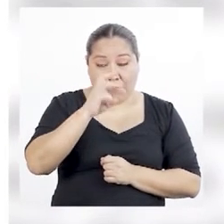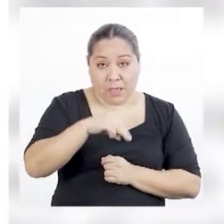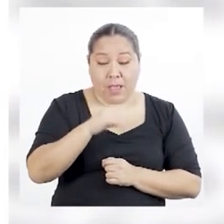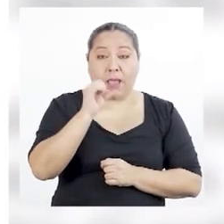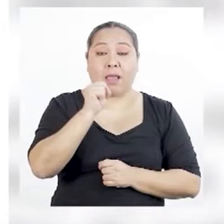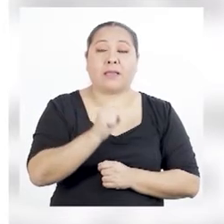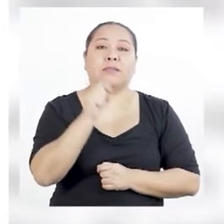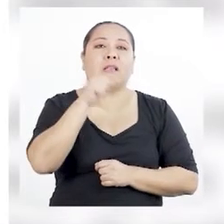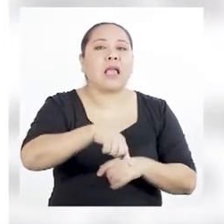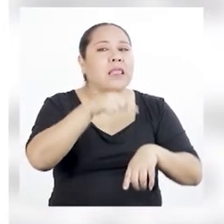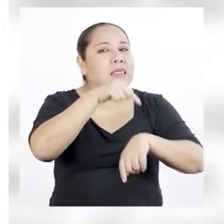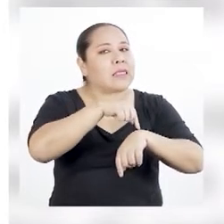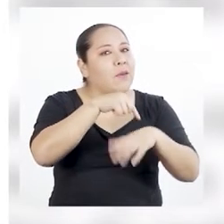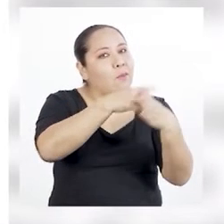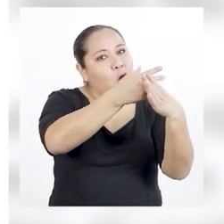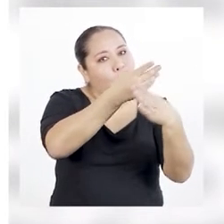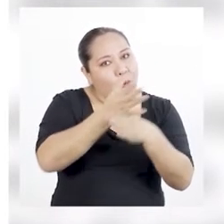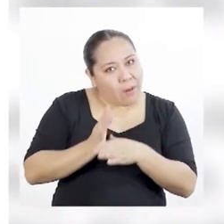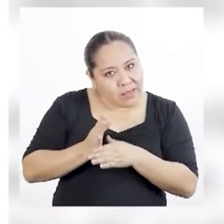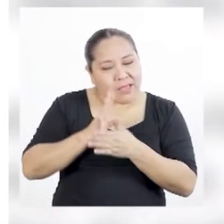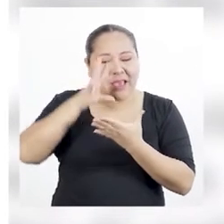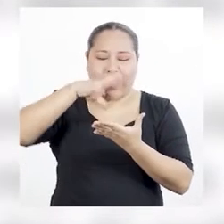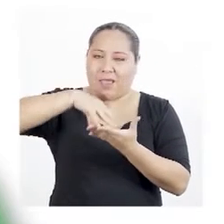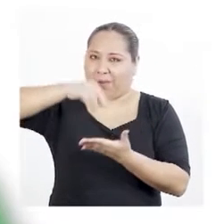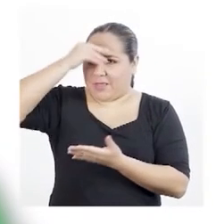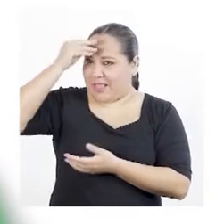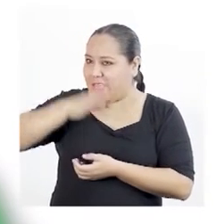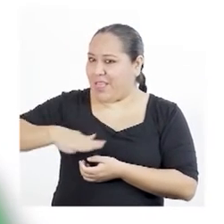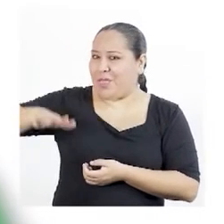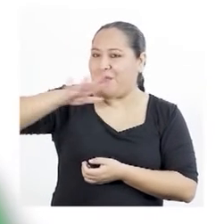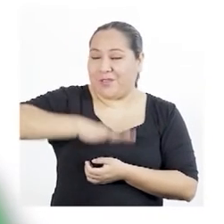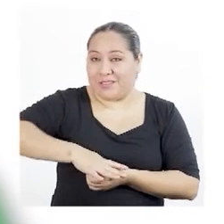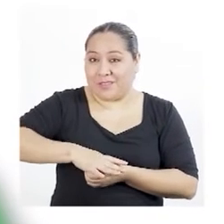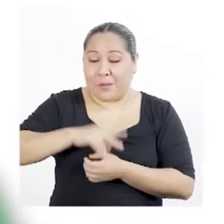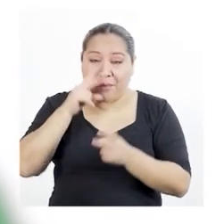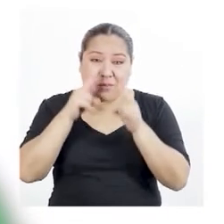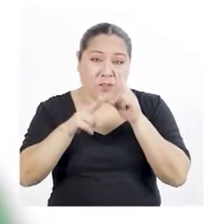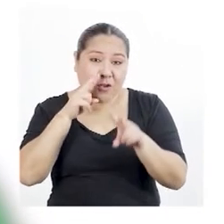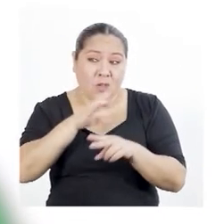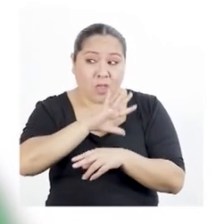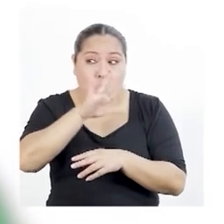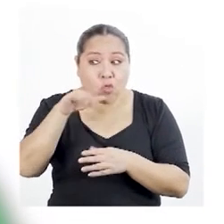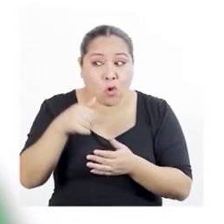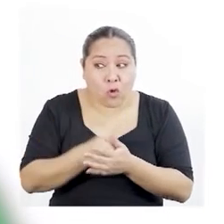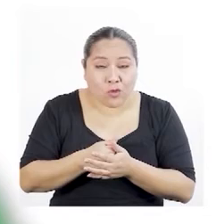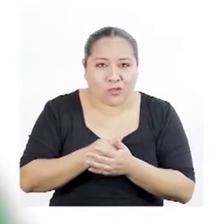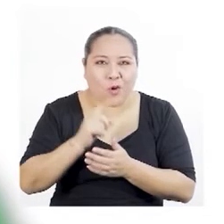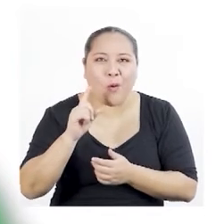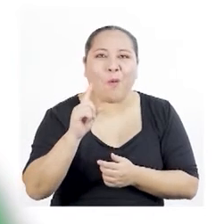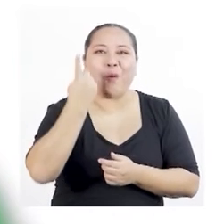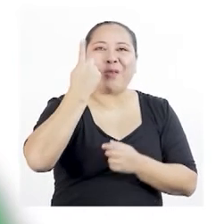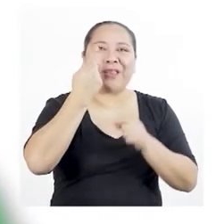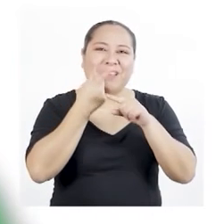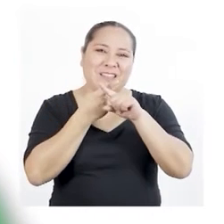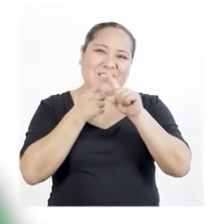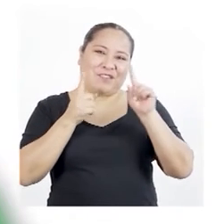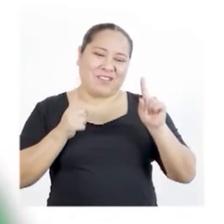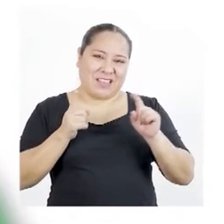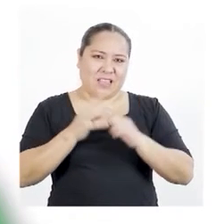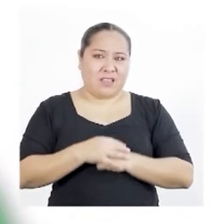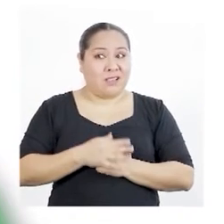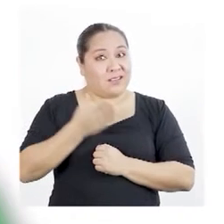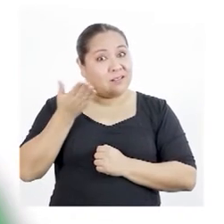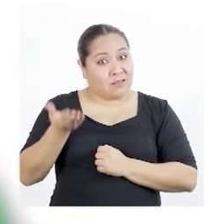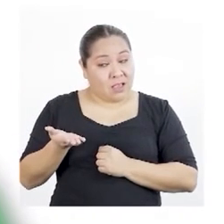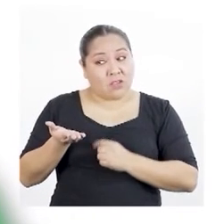tiempo para compartir y aprender de todos. Descubrió que todos somos únicos y diferentes y